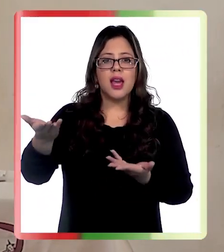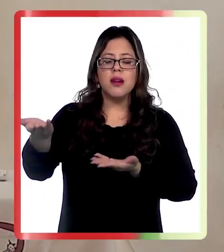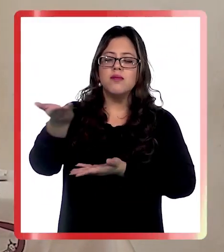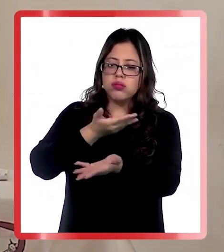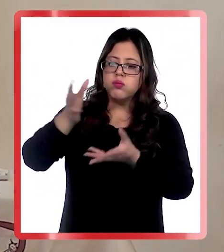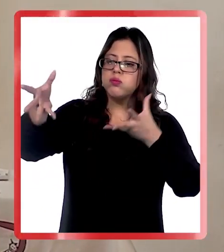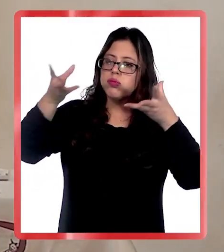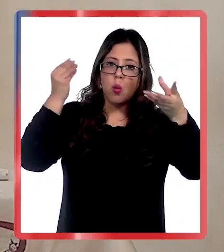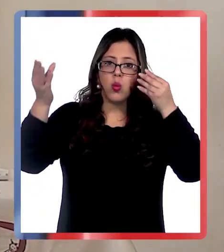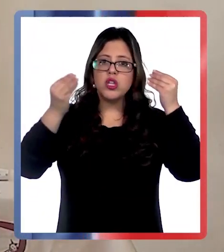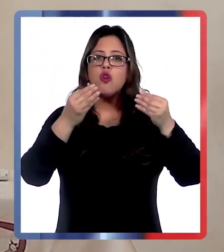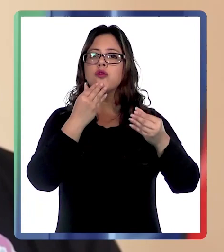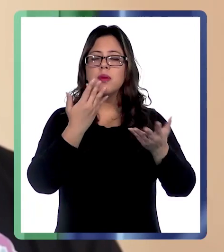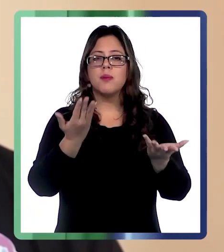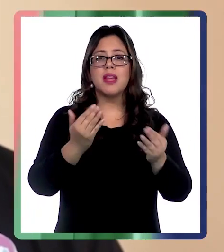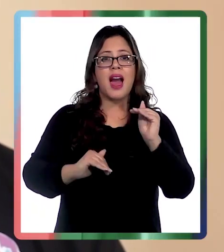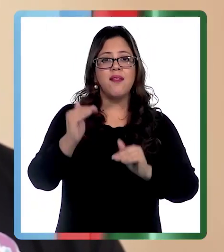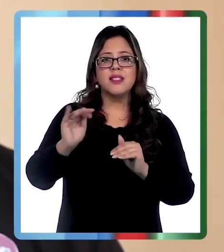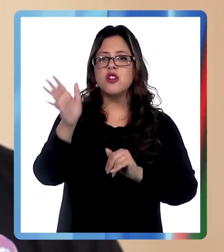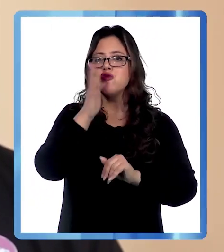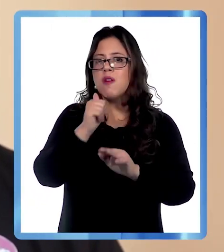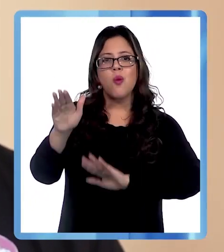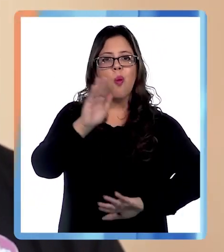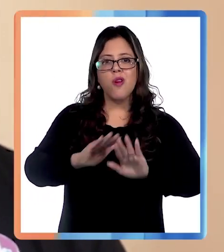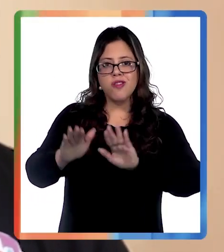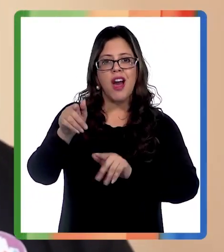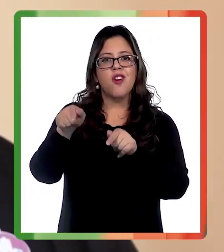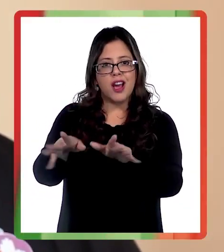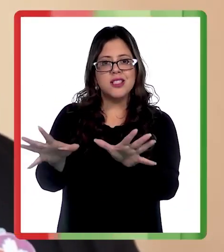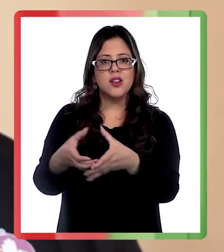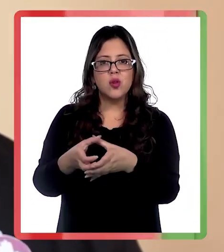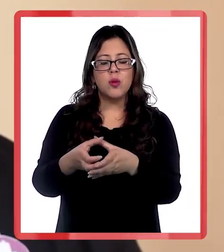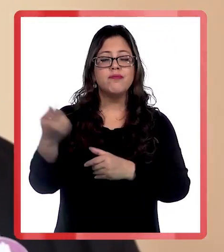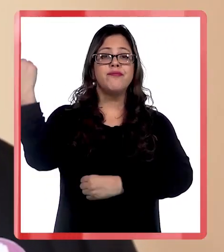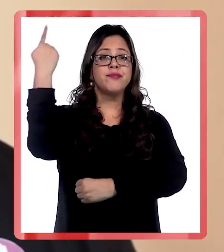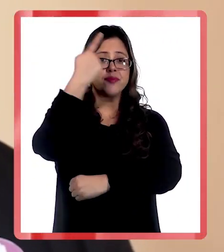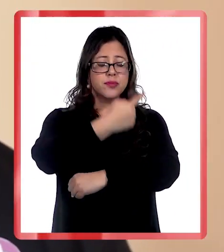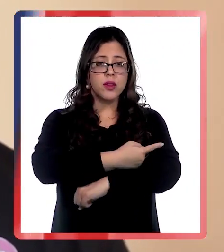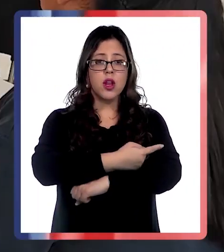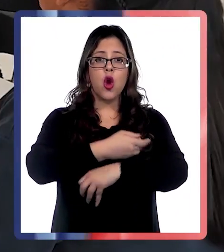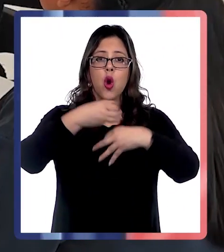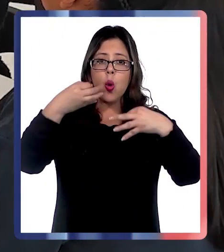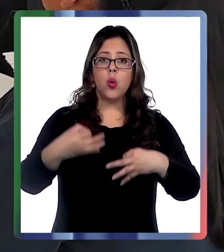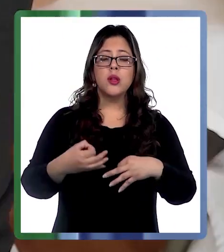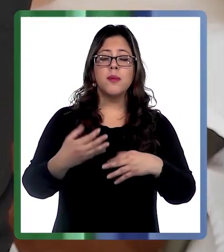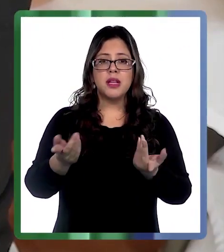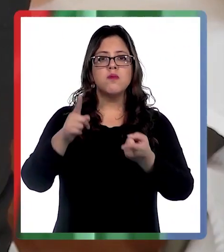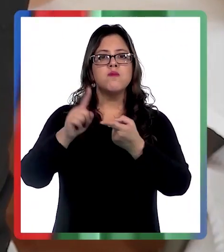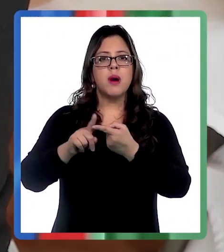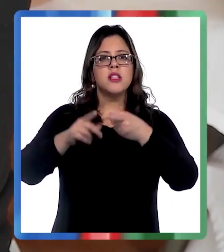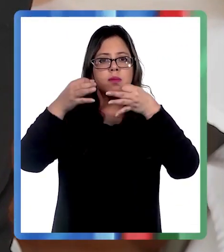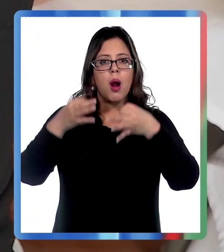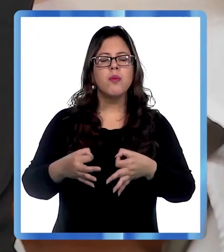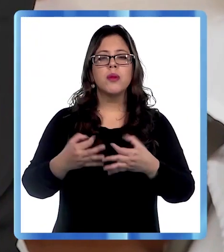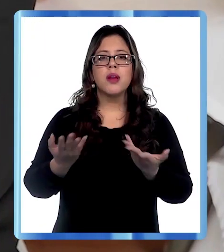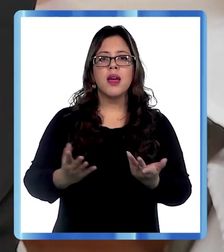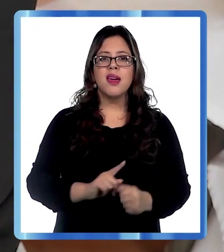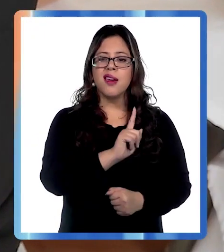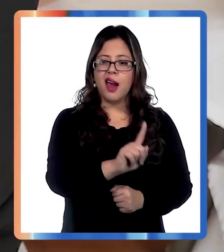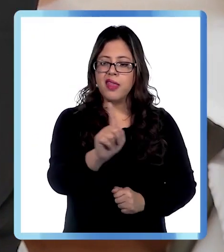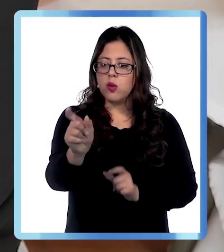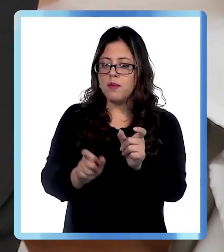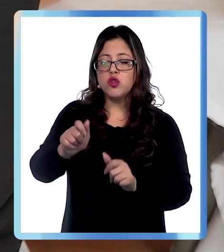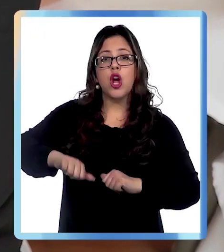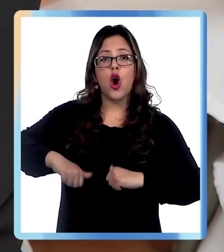adolescentes sean escuchado porque muchas veces se desprotege esa parte de la sociedad jornada que se desarrolló de